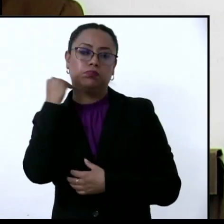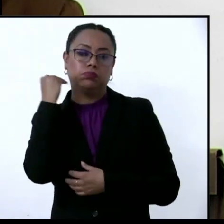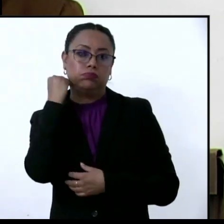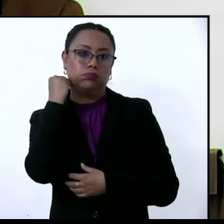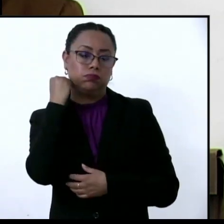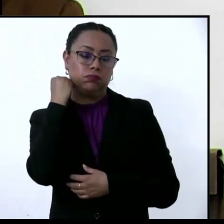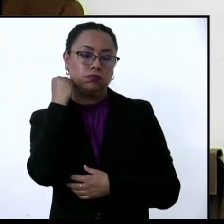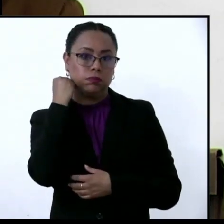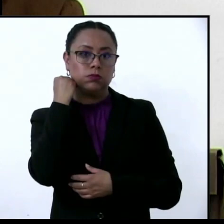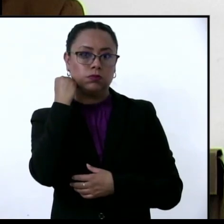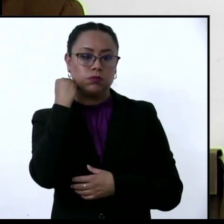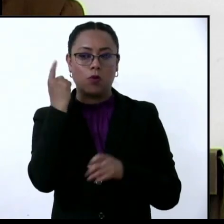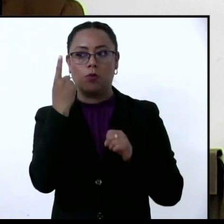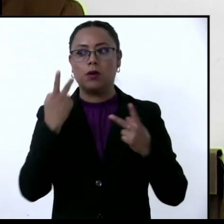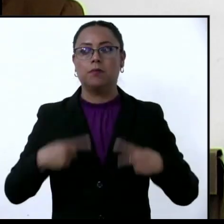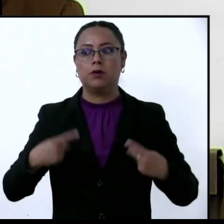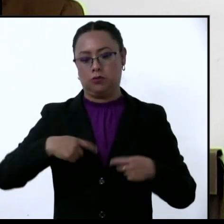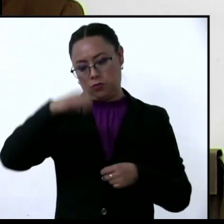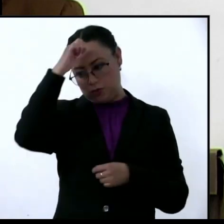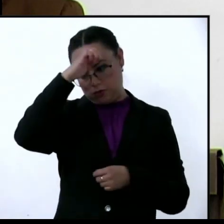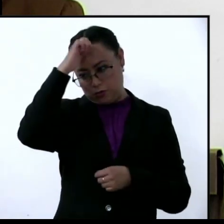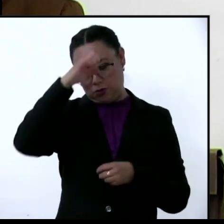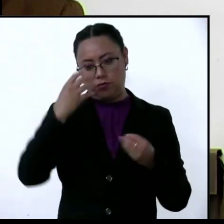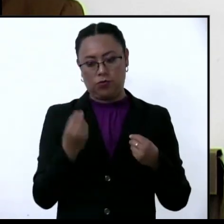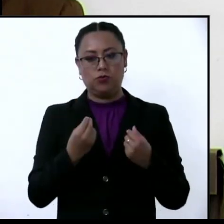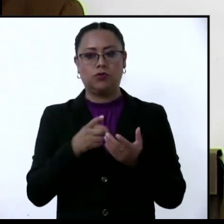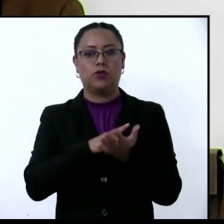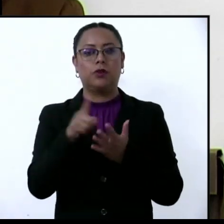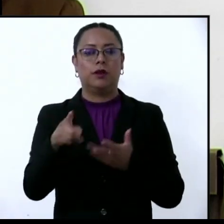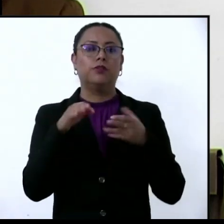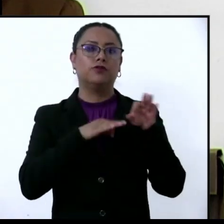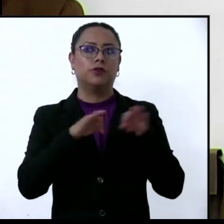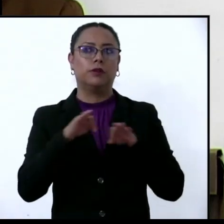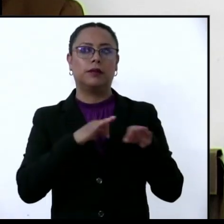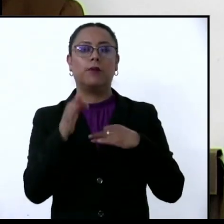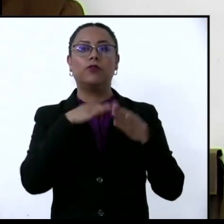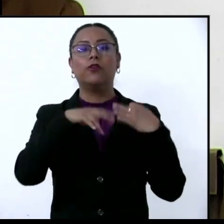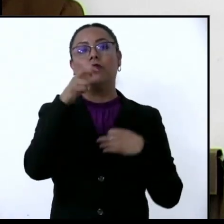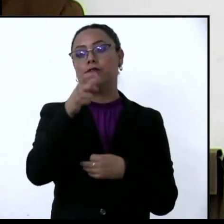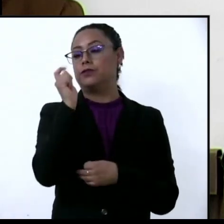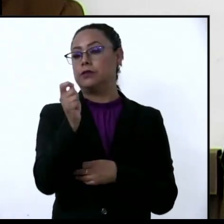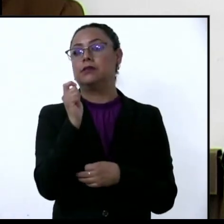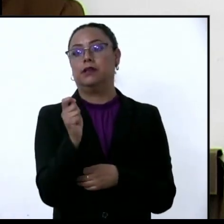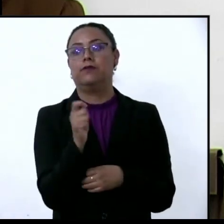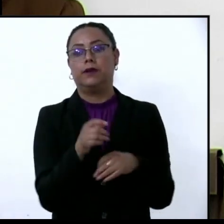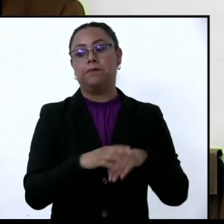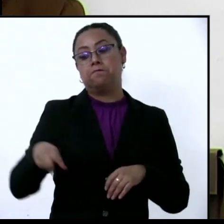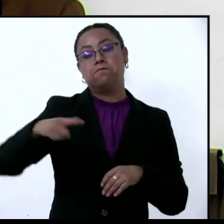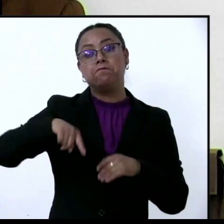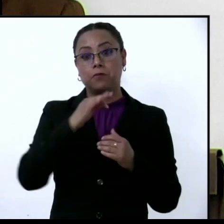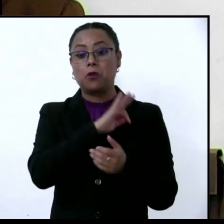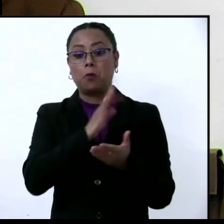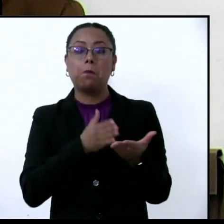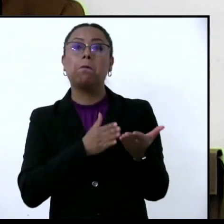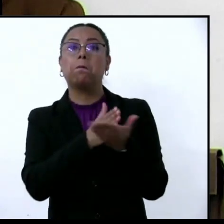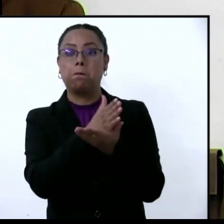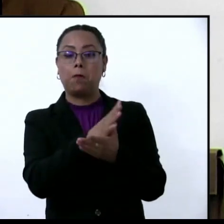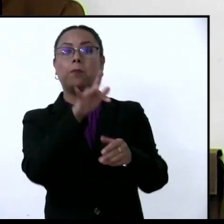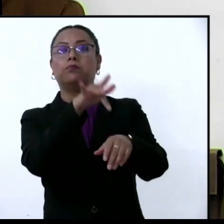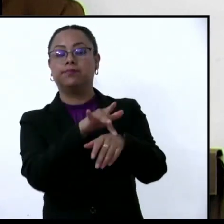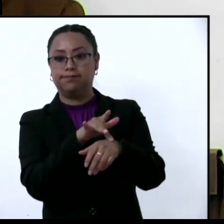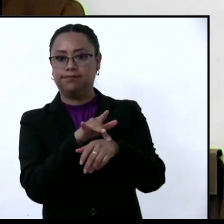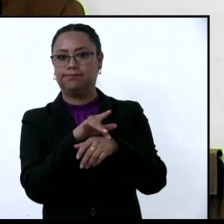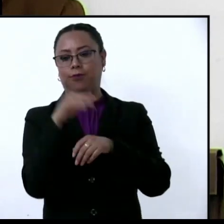persona experta en materia de derecho laboral. Eso implica, bueno, pues que pueden acceder de manera gratuita la